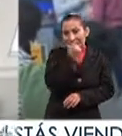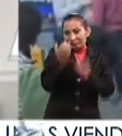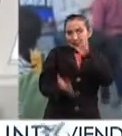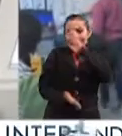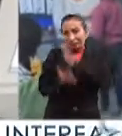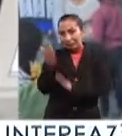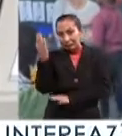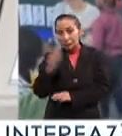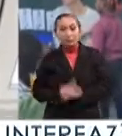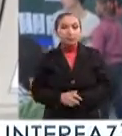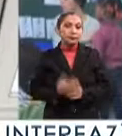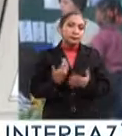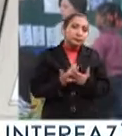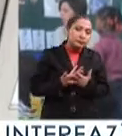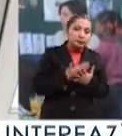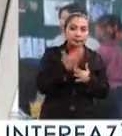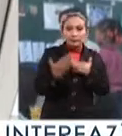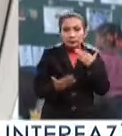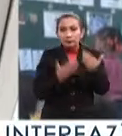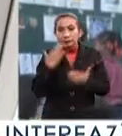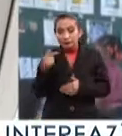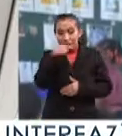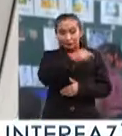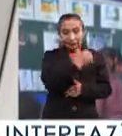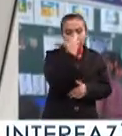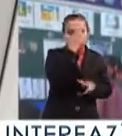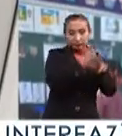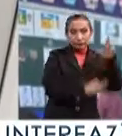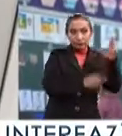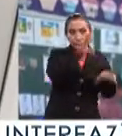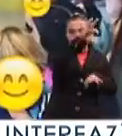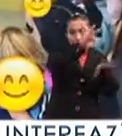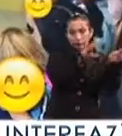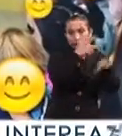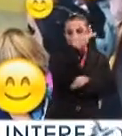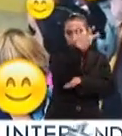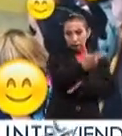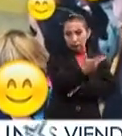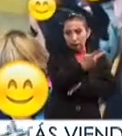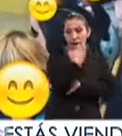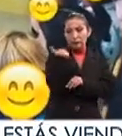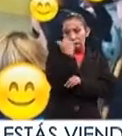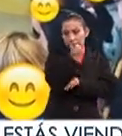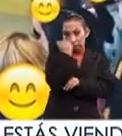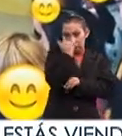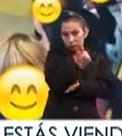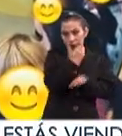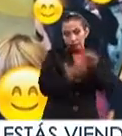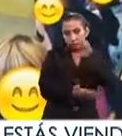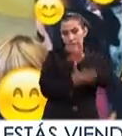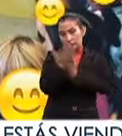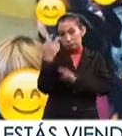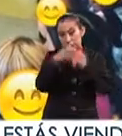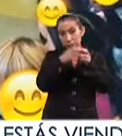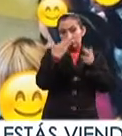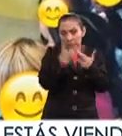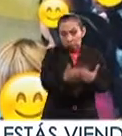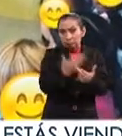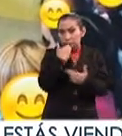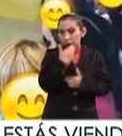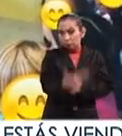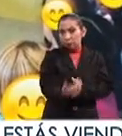de irnos o no. Y de ahí de mi escuela nos fuimos 8 estudiantes, nos fuimos una buena cantidad